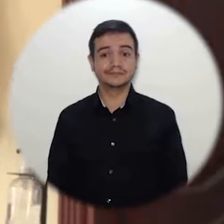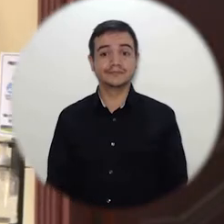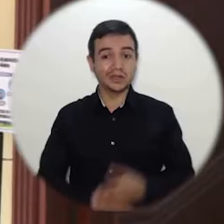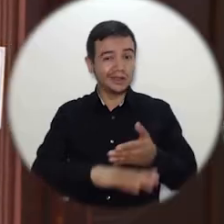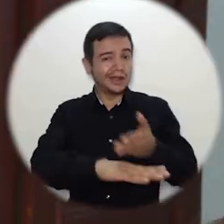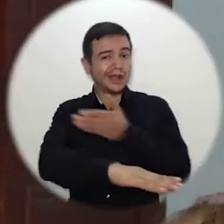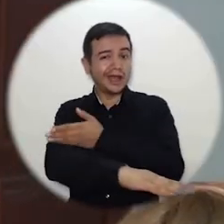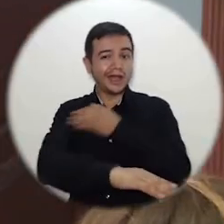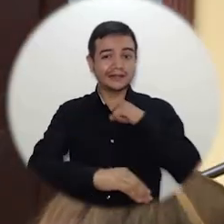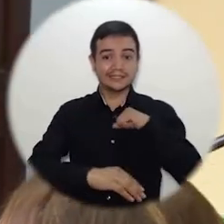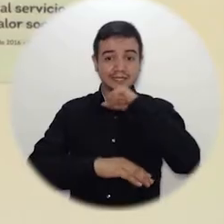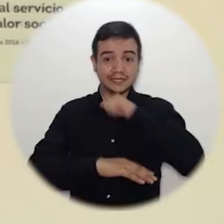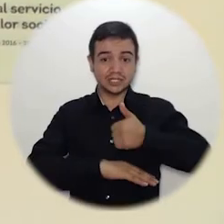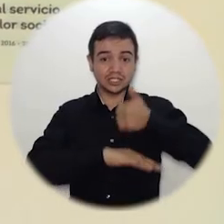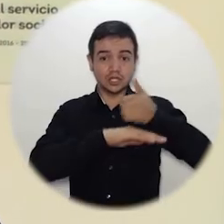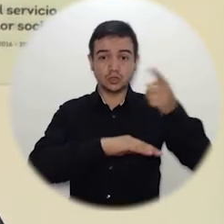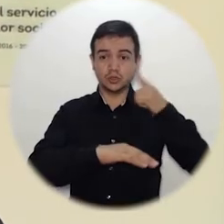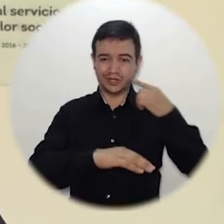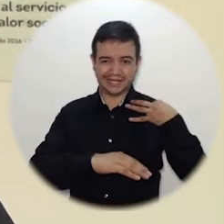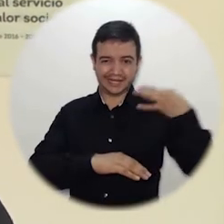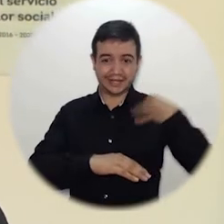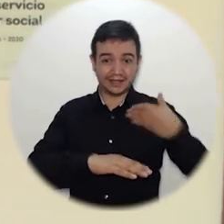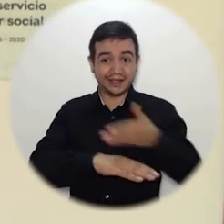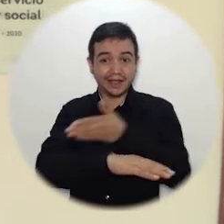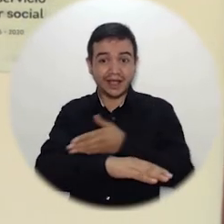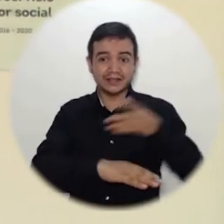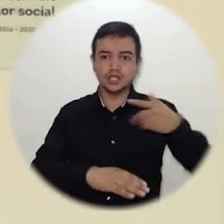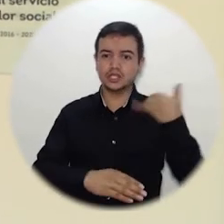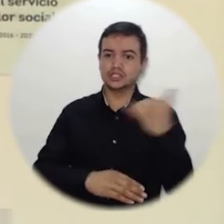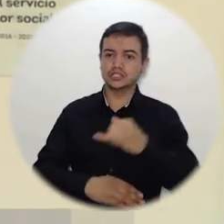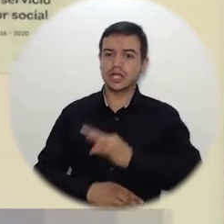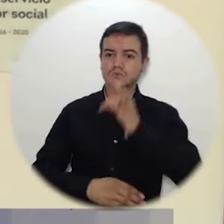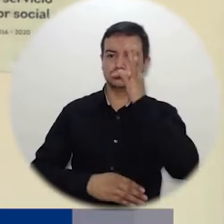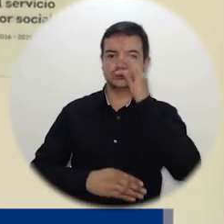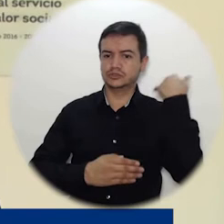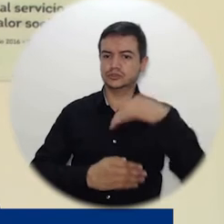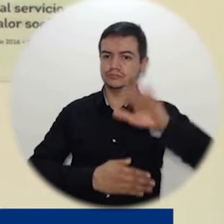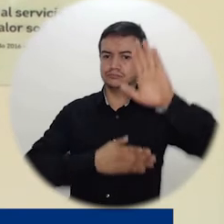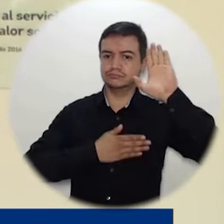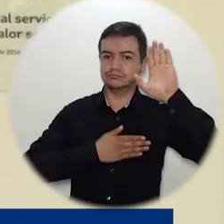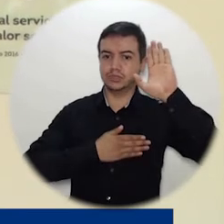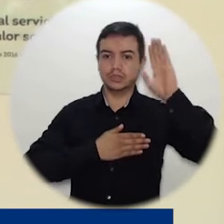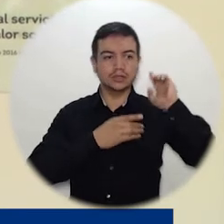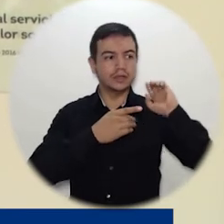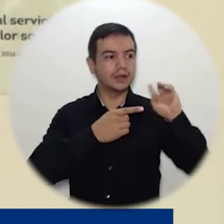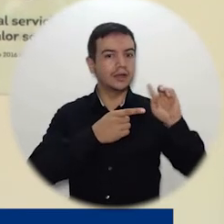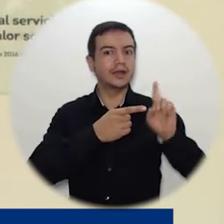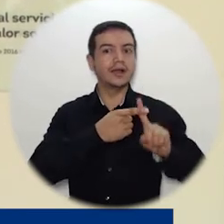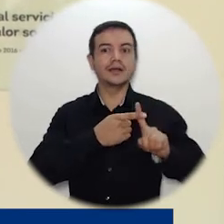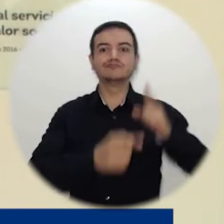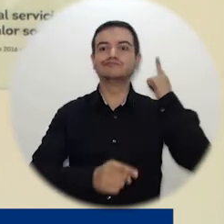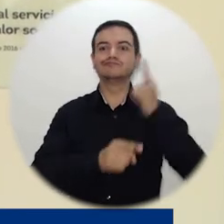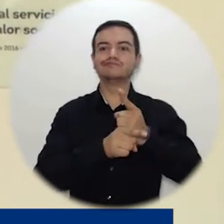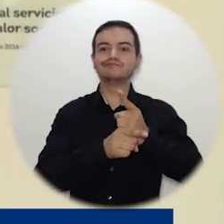Bueno, era un anuncio que veníamos esperando hace tiempo, pero teníamos la convicción de que se iba a dar. Fue una de las